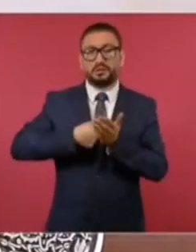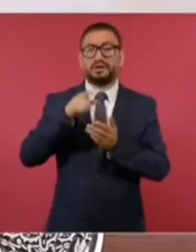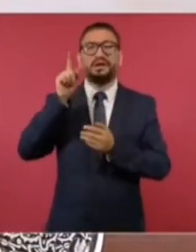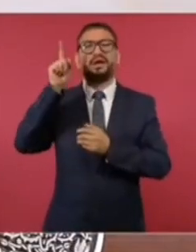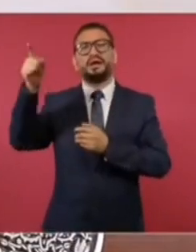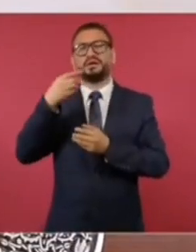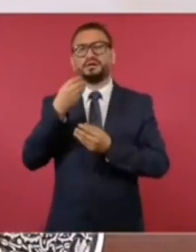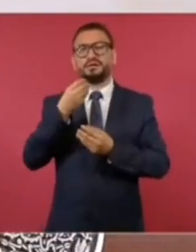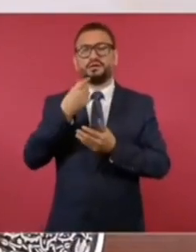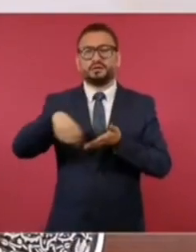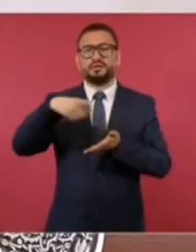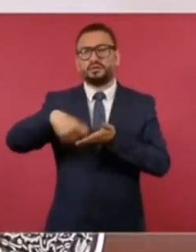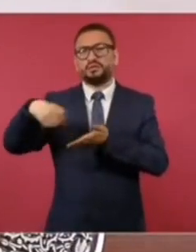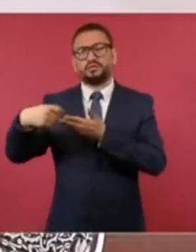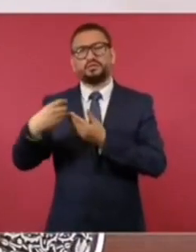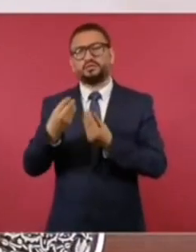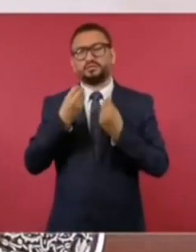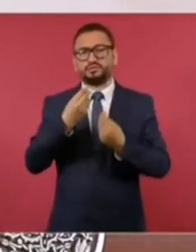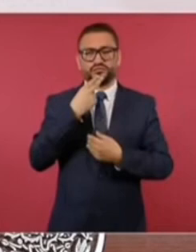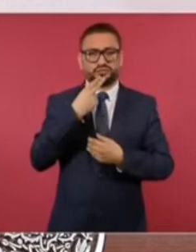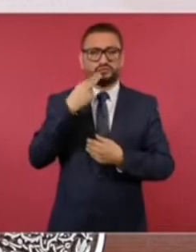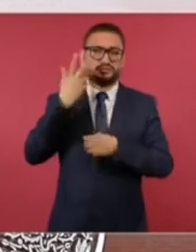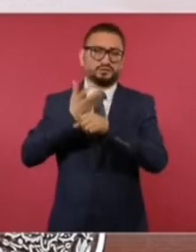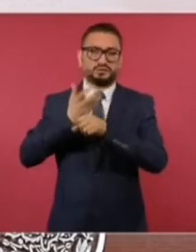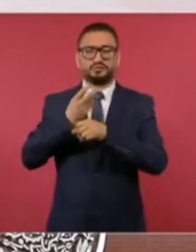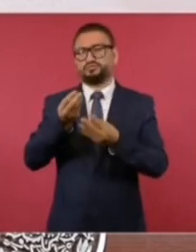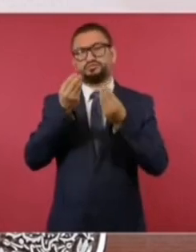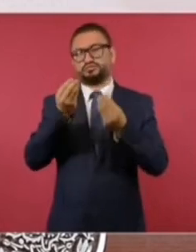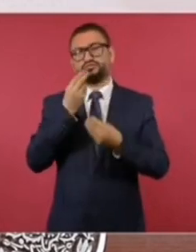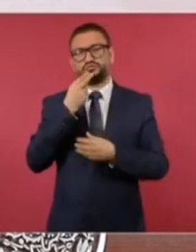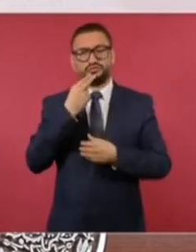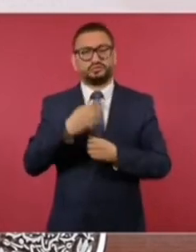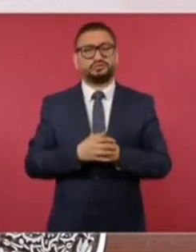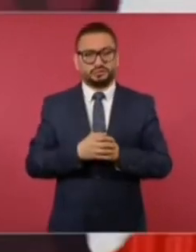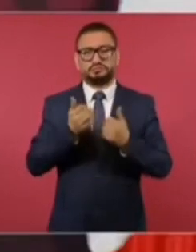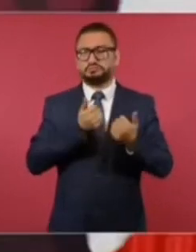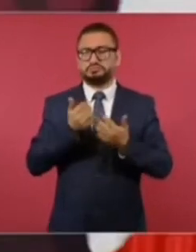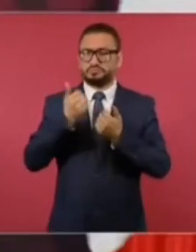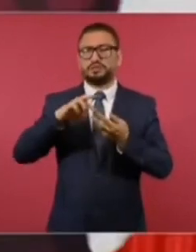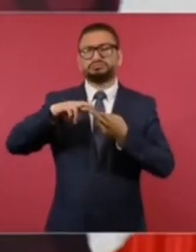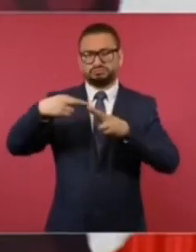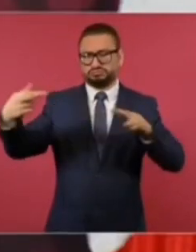mucho en Estados Unidos, mucho, mucho, mucho, y hay buena